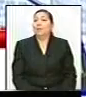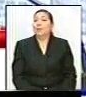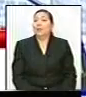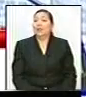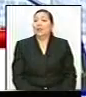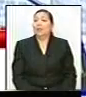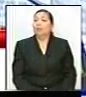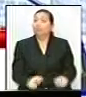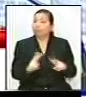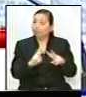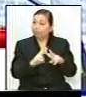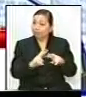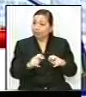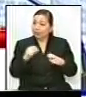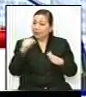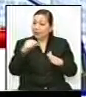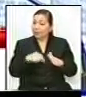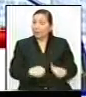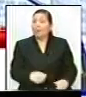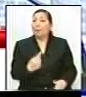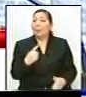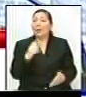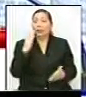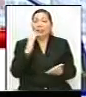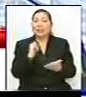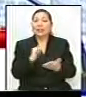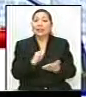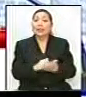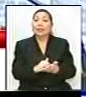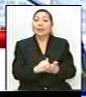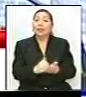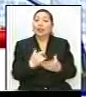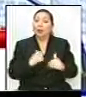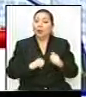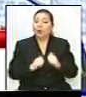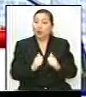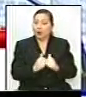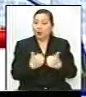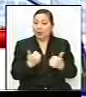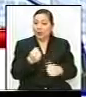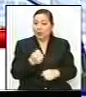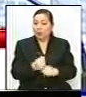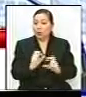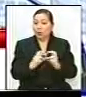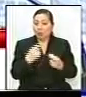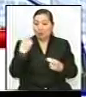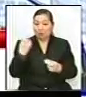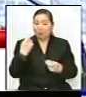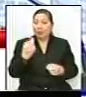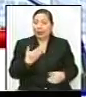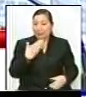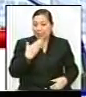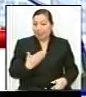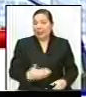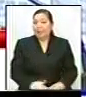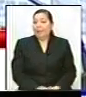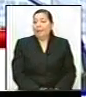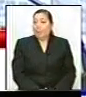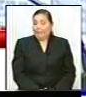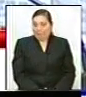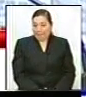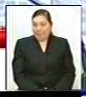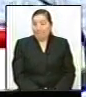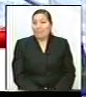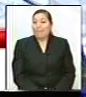una investigación a fondo para saber de qué manera debemos actuar contra ese partido político. Gracias, señor presidente. Muchas